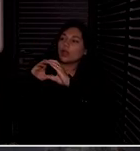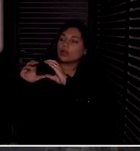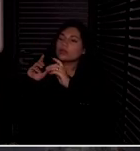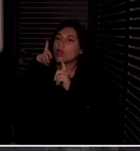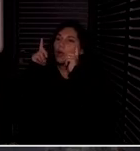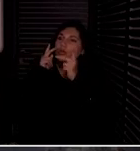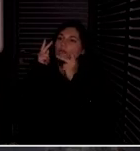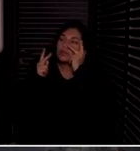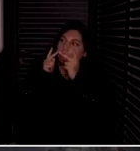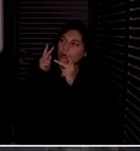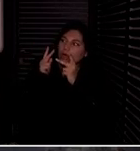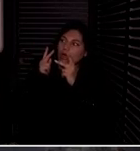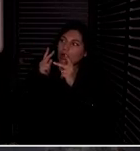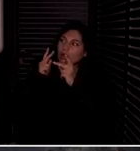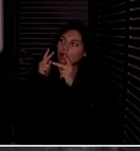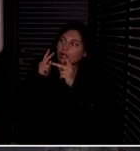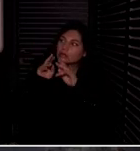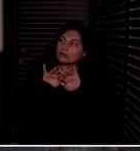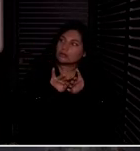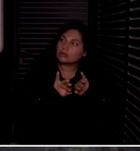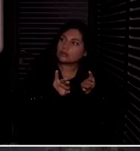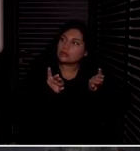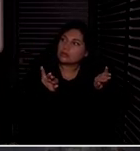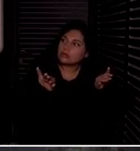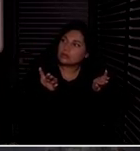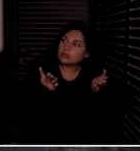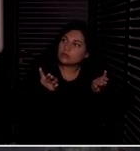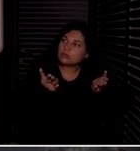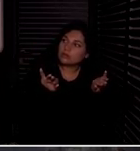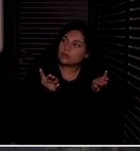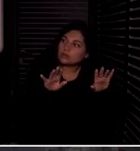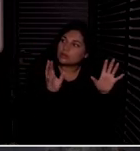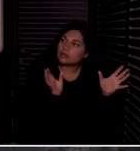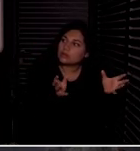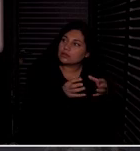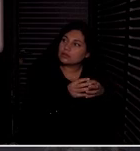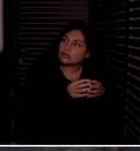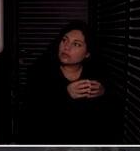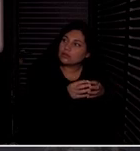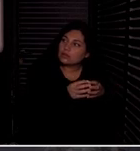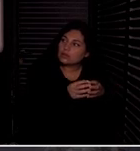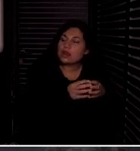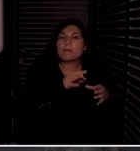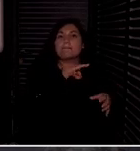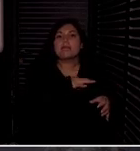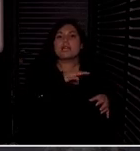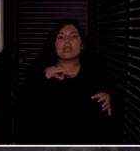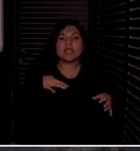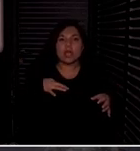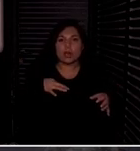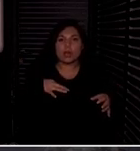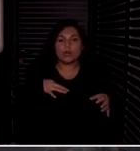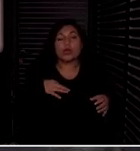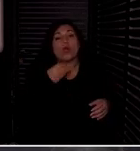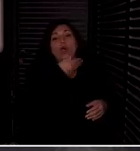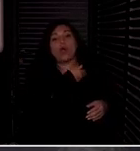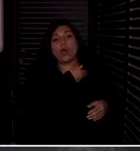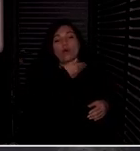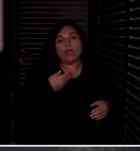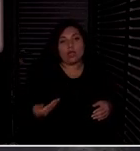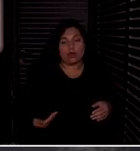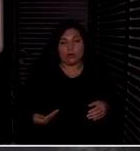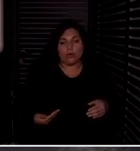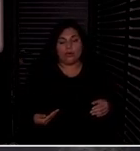sido tan imposible que al final la Unión Europea ha terminado incluyendo en el mismo paquete, pero los ministerios, en España el Gobierno de la Nación, tiene